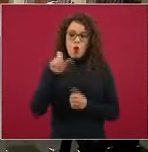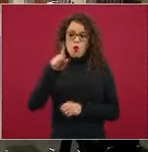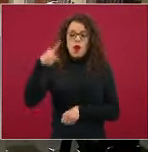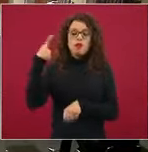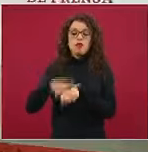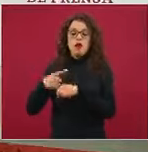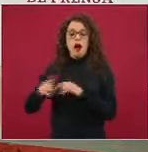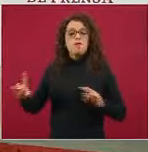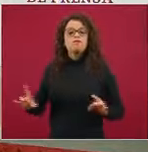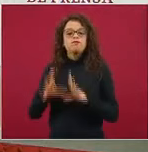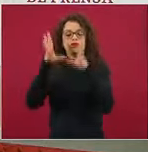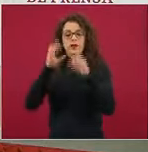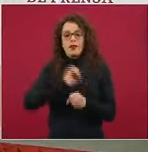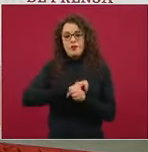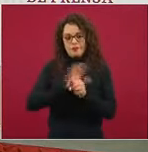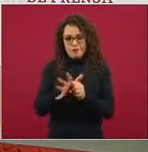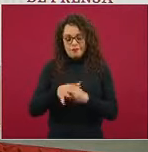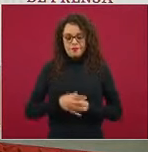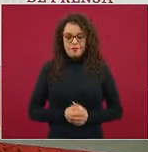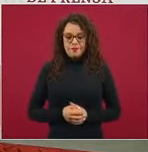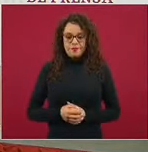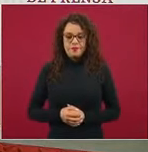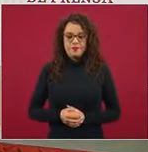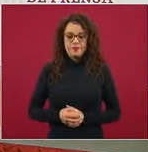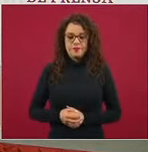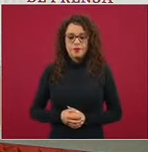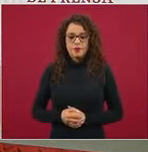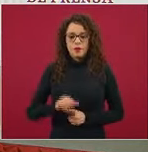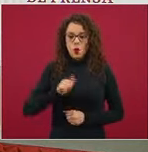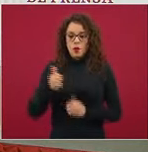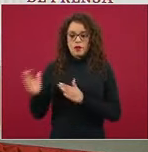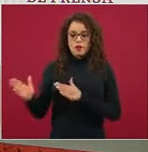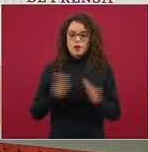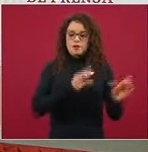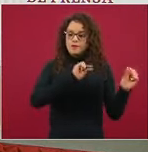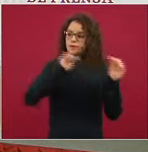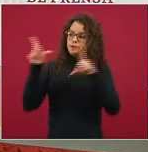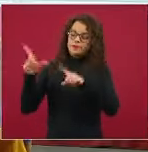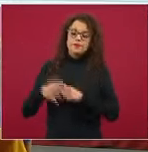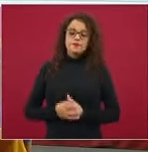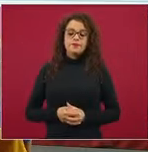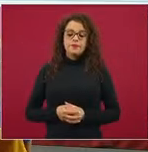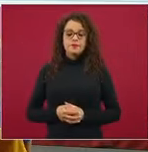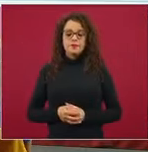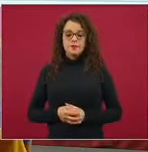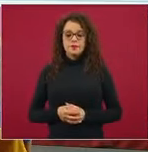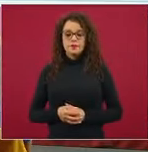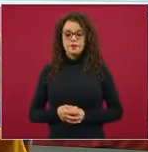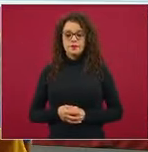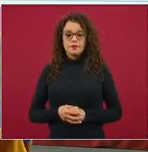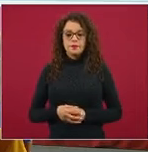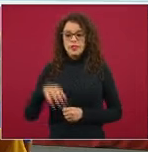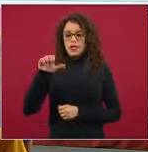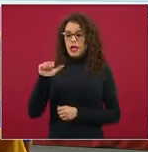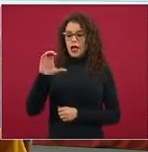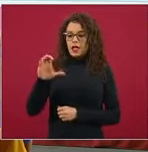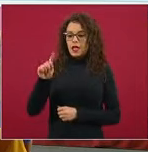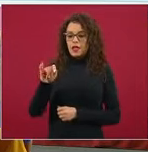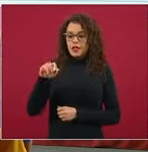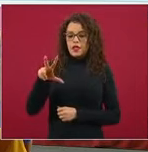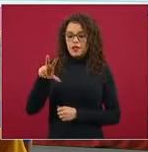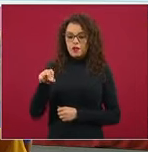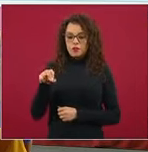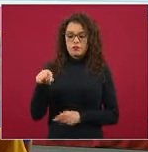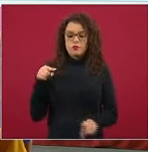enfermaron de COVID-19. Veamos la siguiente diapositiva. tenemos los casos activos, que